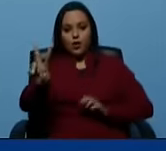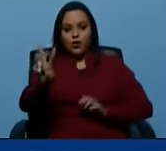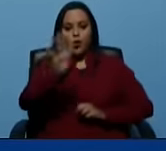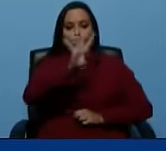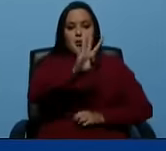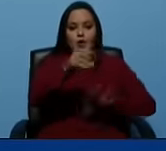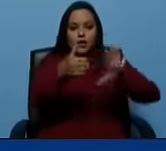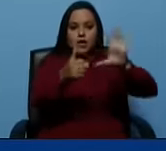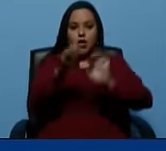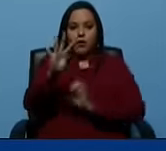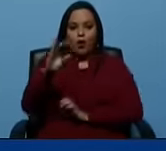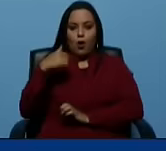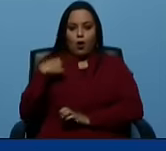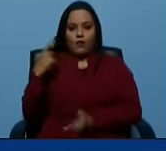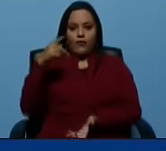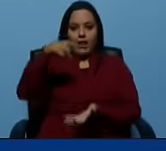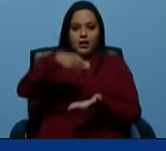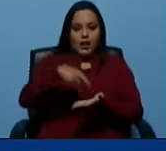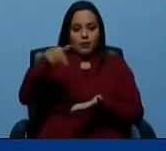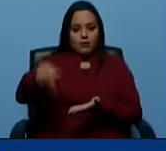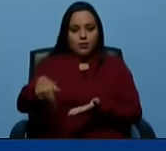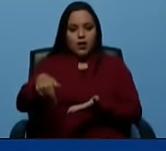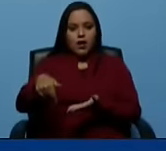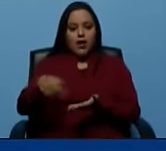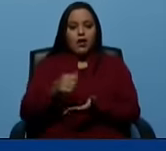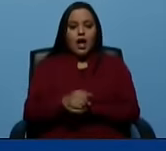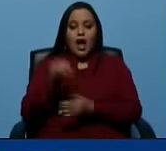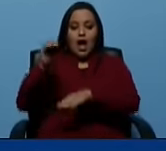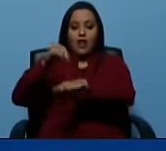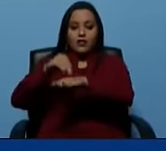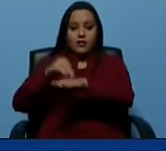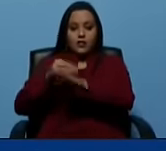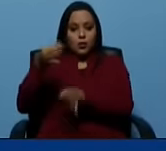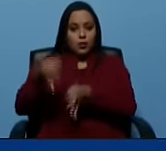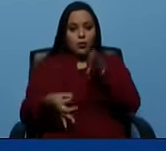quien ha acudido a la citación judicial correspondiente.